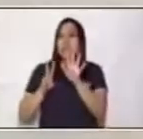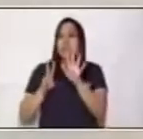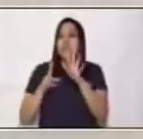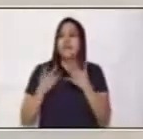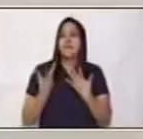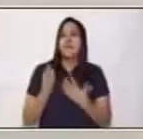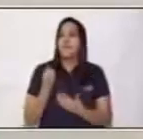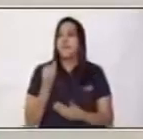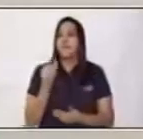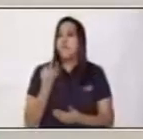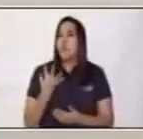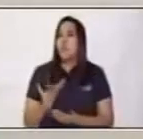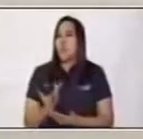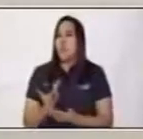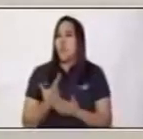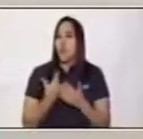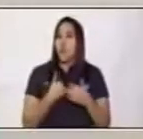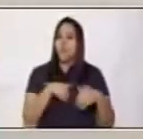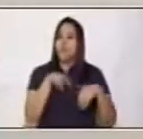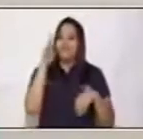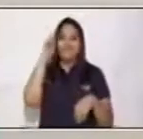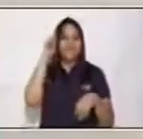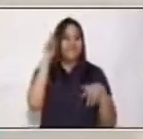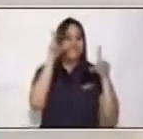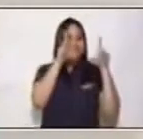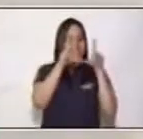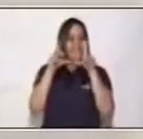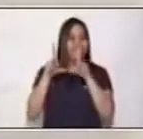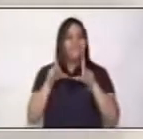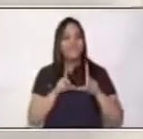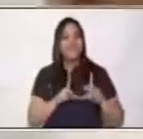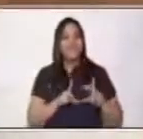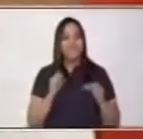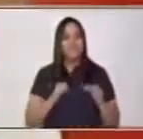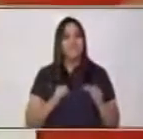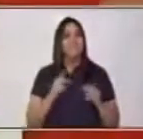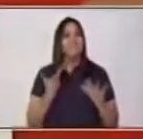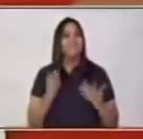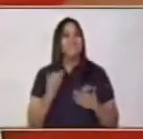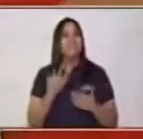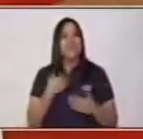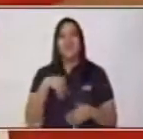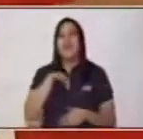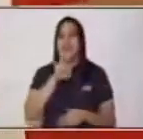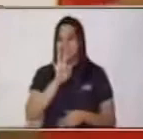agilidad mental en nuestra tablita de las raíces cúbicas, 27, correcto,